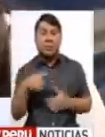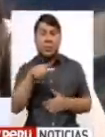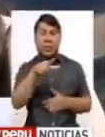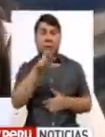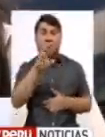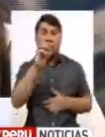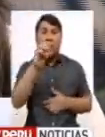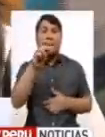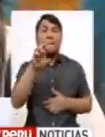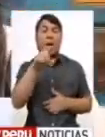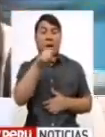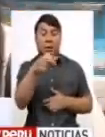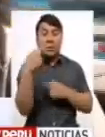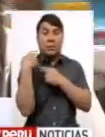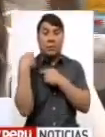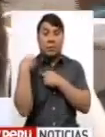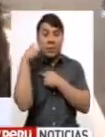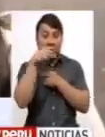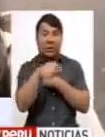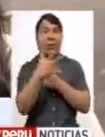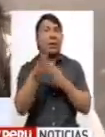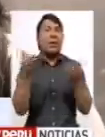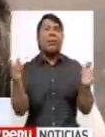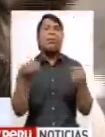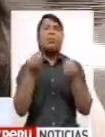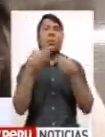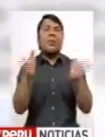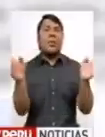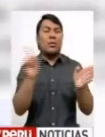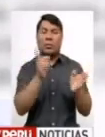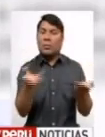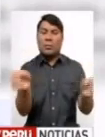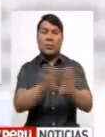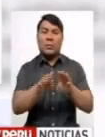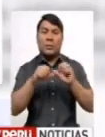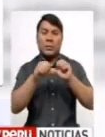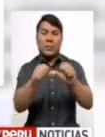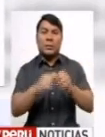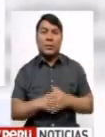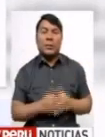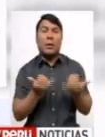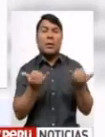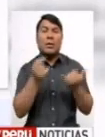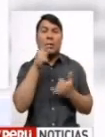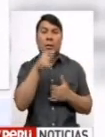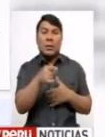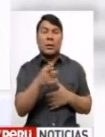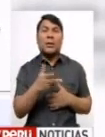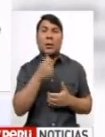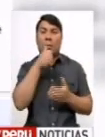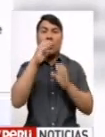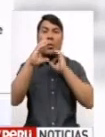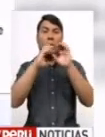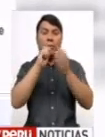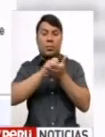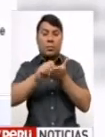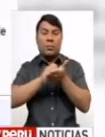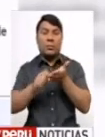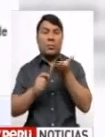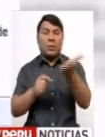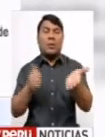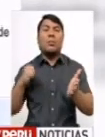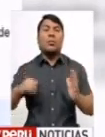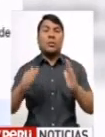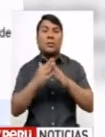puertas, así hayan hecho los levantamientos. Eso es lo que yo estoy exigiendo. Que... A través de un comunicado, la Municipalidad de Miraflores informó que